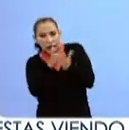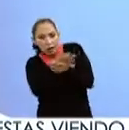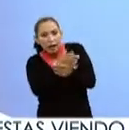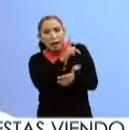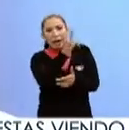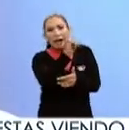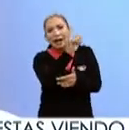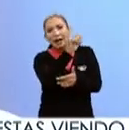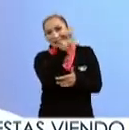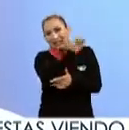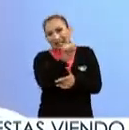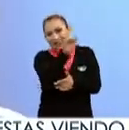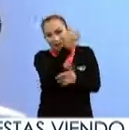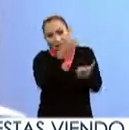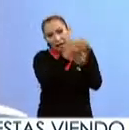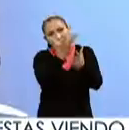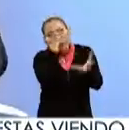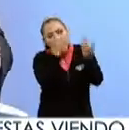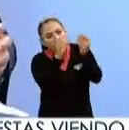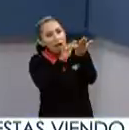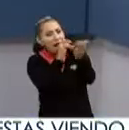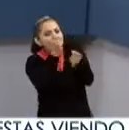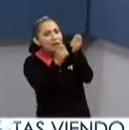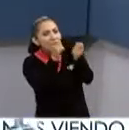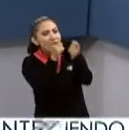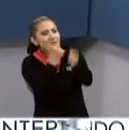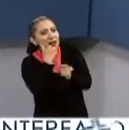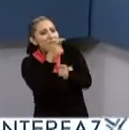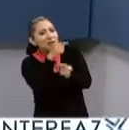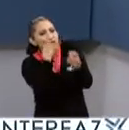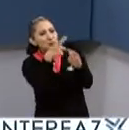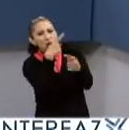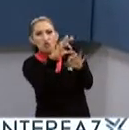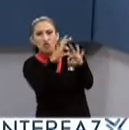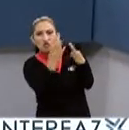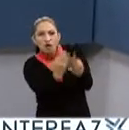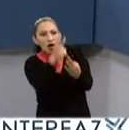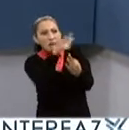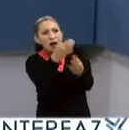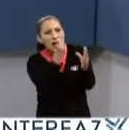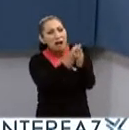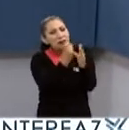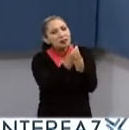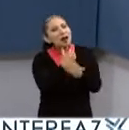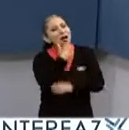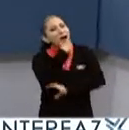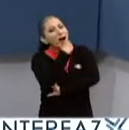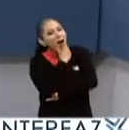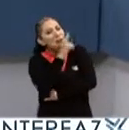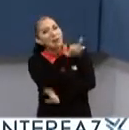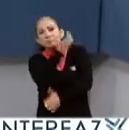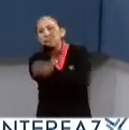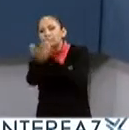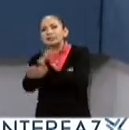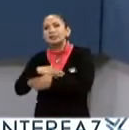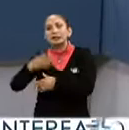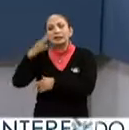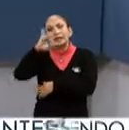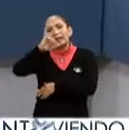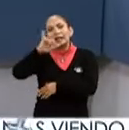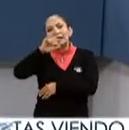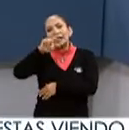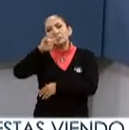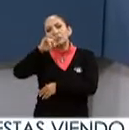ellos aprendo de ellos la forma de dar clase. Luego estoy con los jesuitas